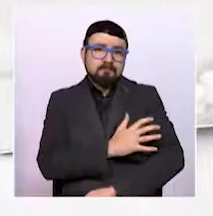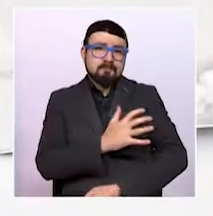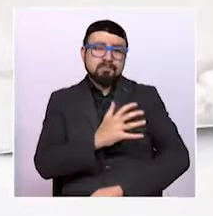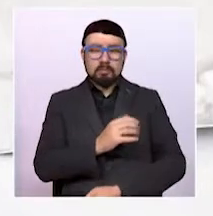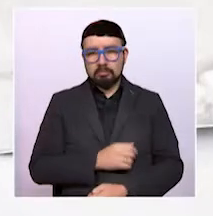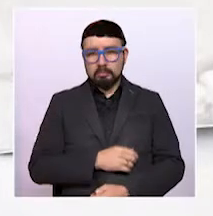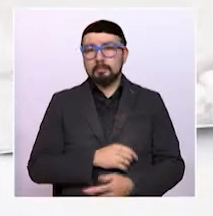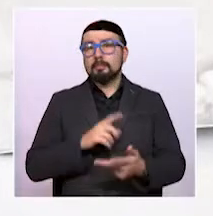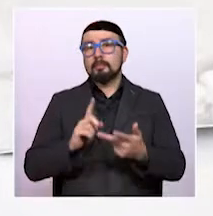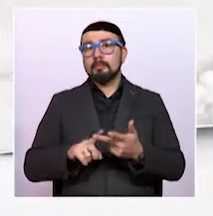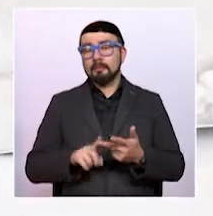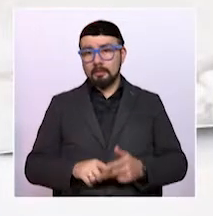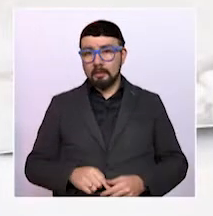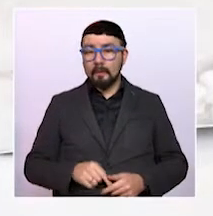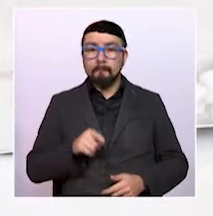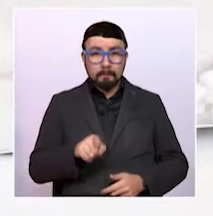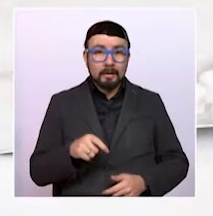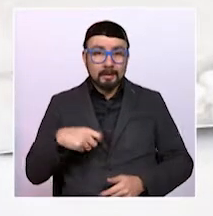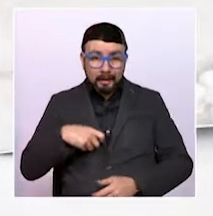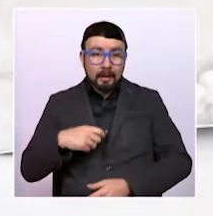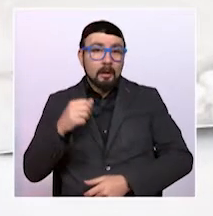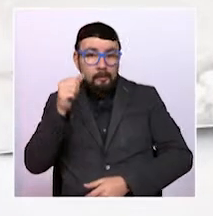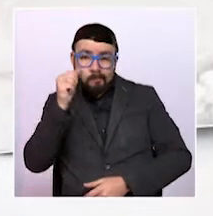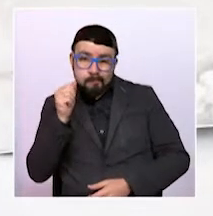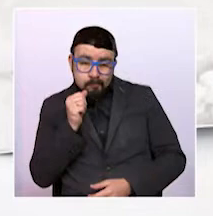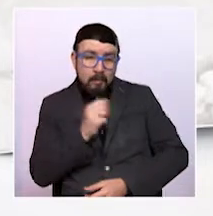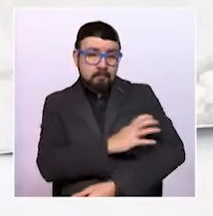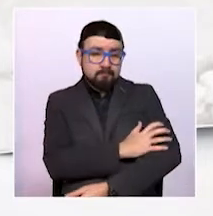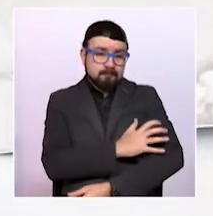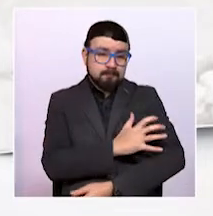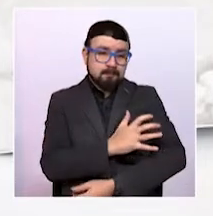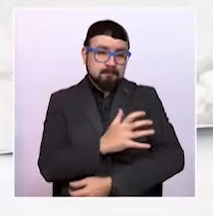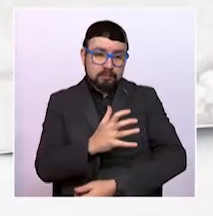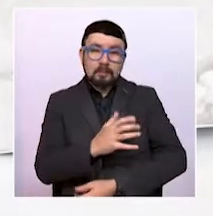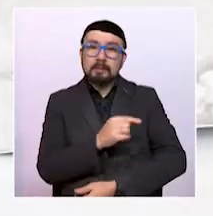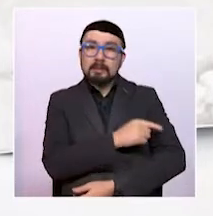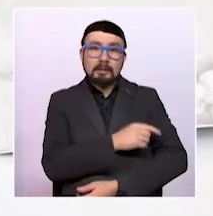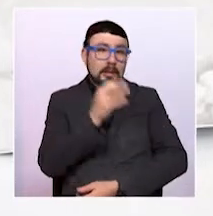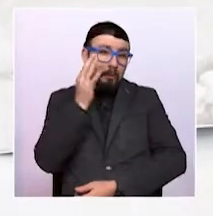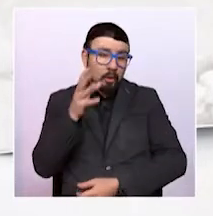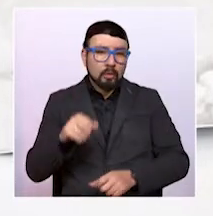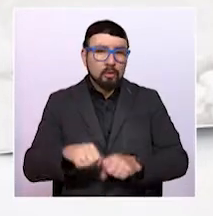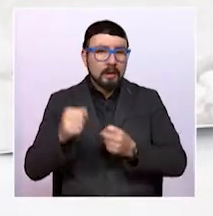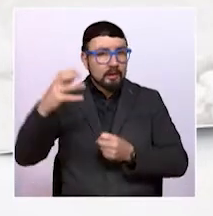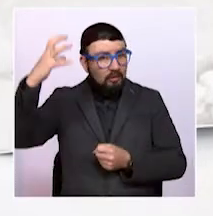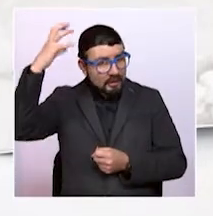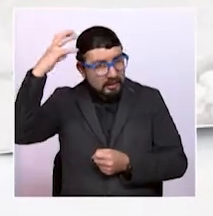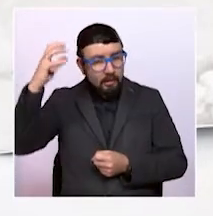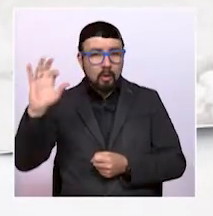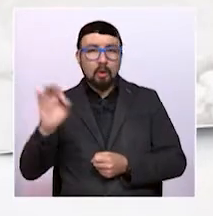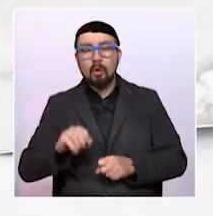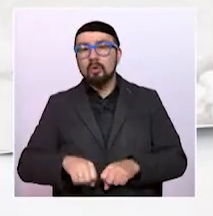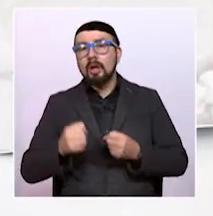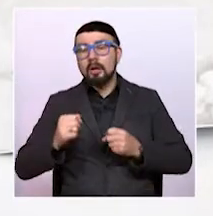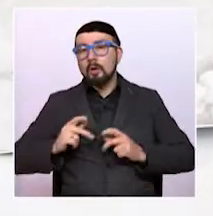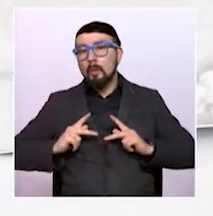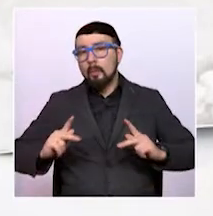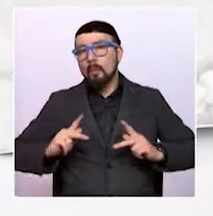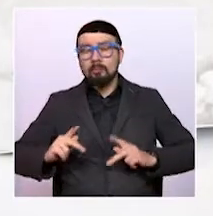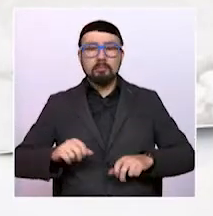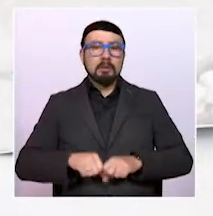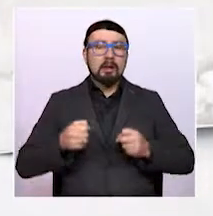la paciente fuera a tener la presión alta durante el embarazo puede tener un daño en su cerebro en su pulmón en sus riñones